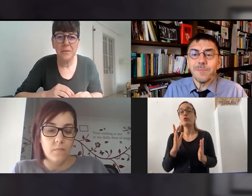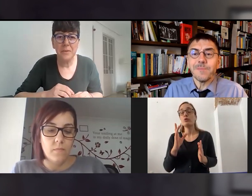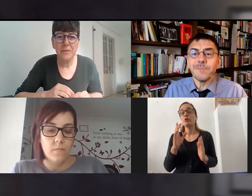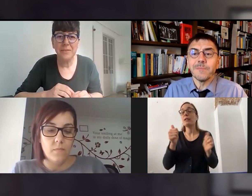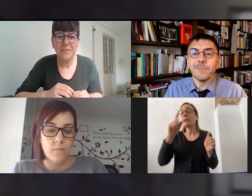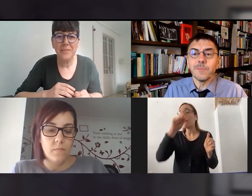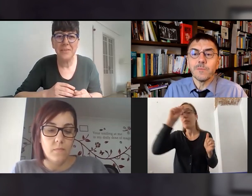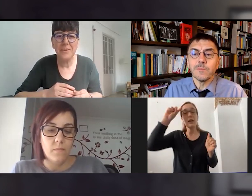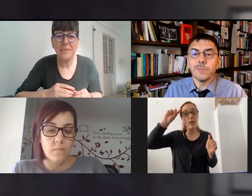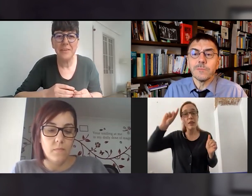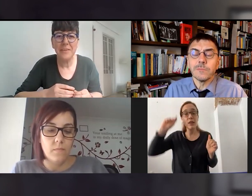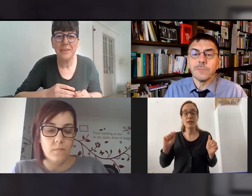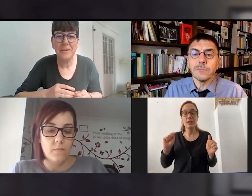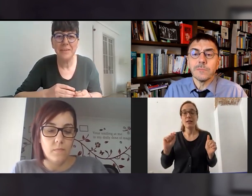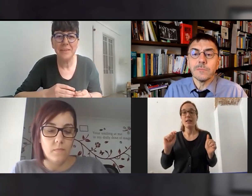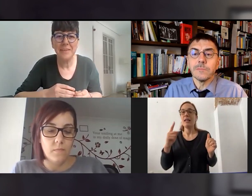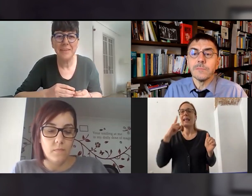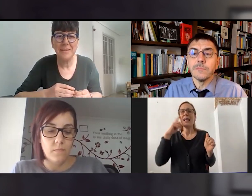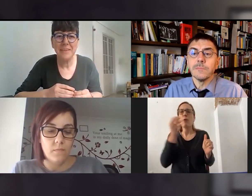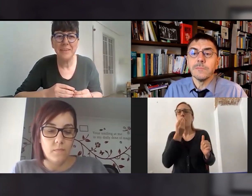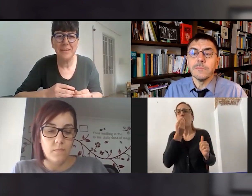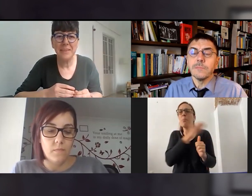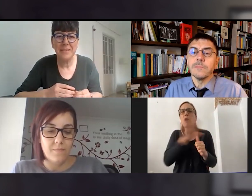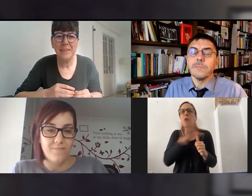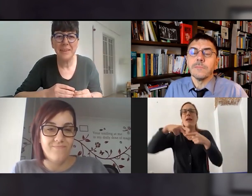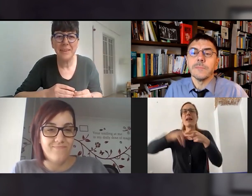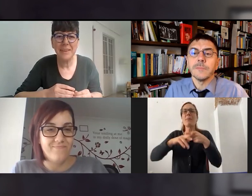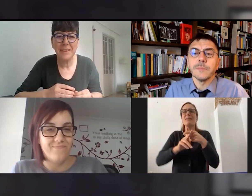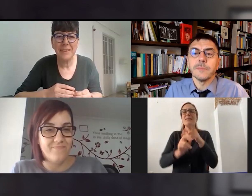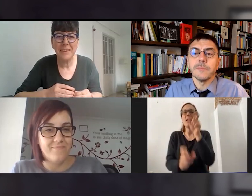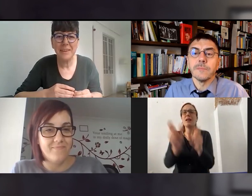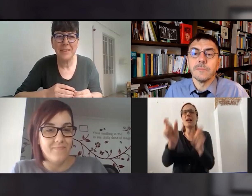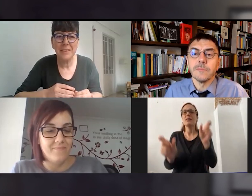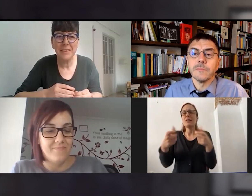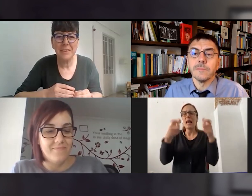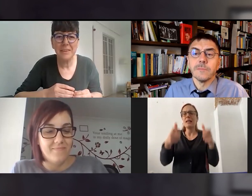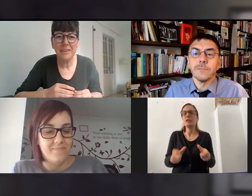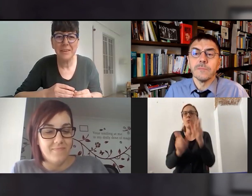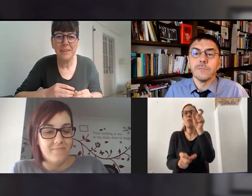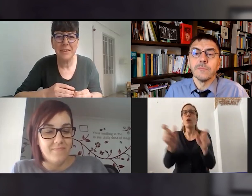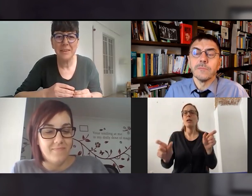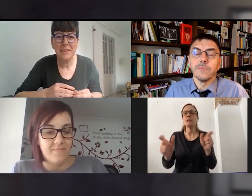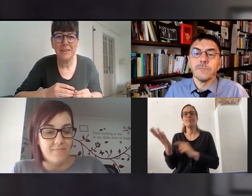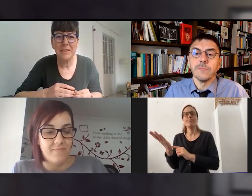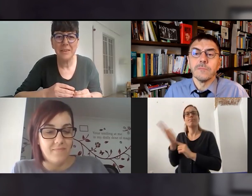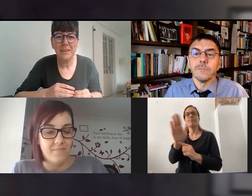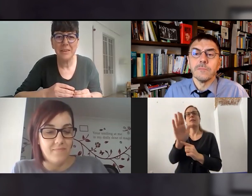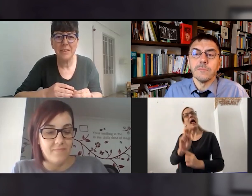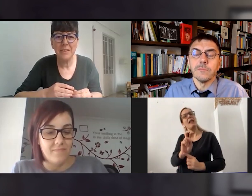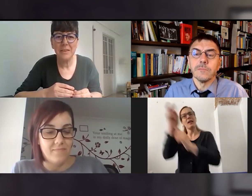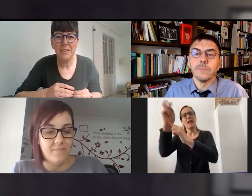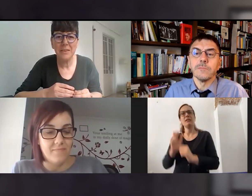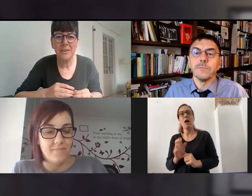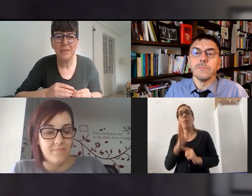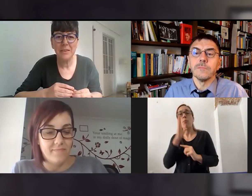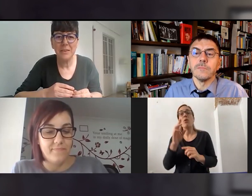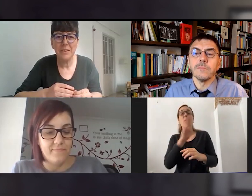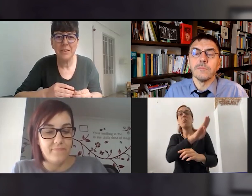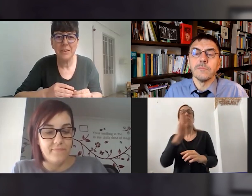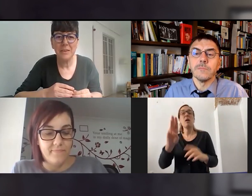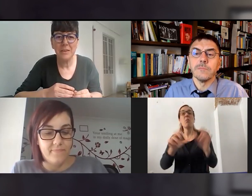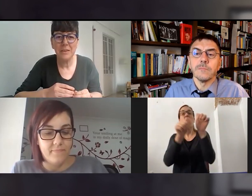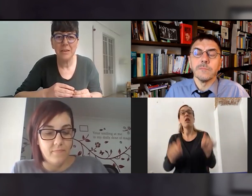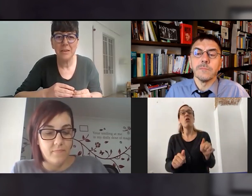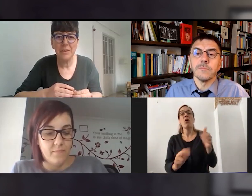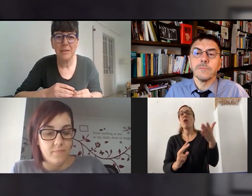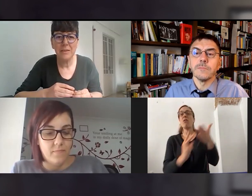creo que es la mejor herramienta de las clases populares para plantear una alternativa al modelo de fracaso del Partido Popular. Por ejemplo, aquí